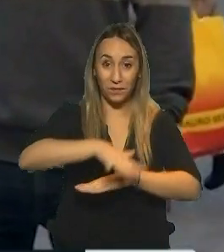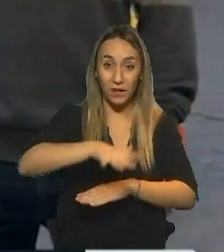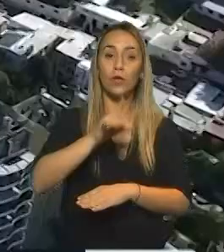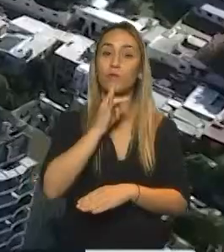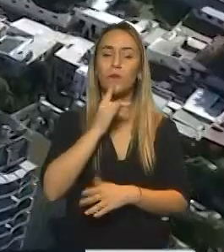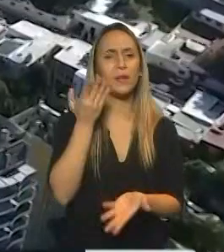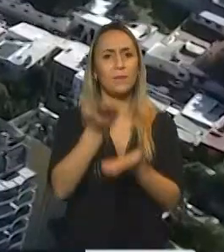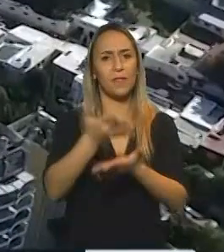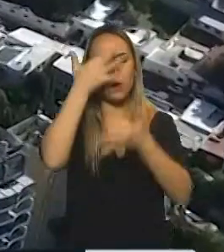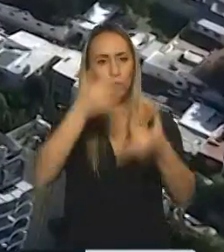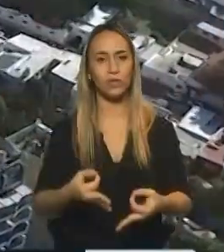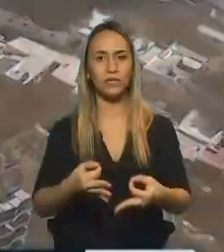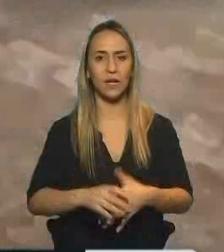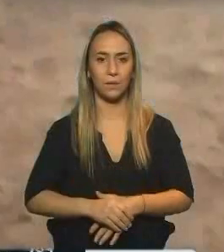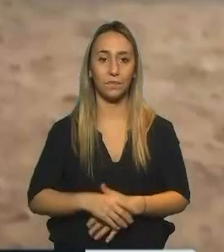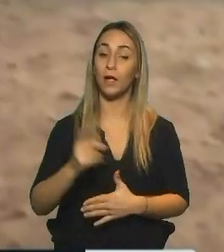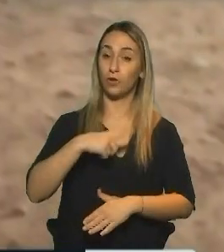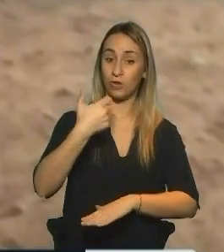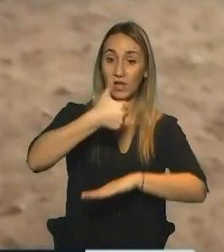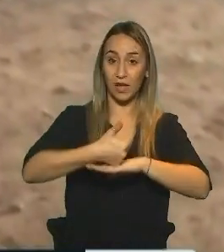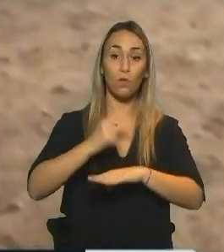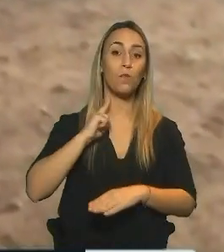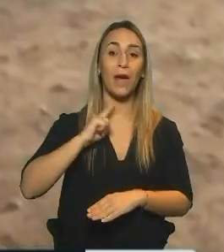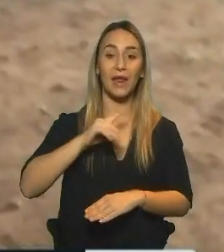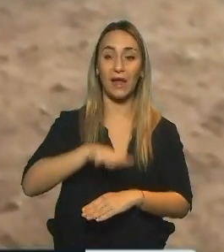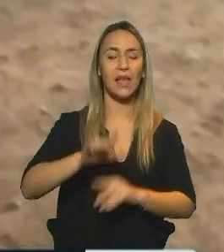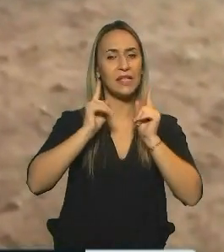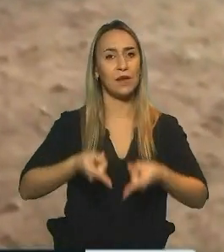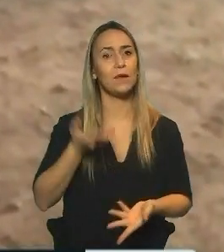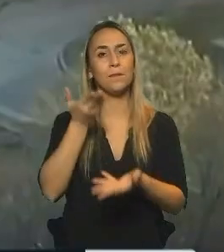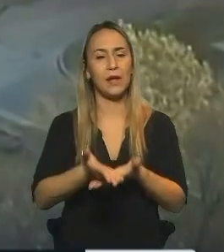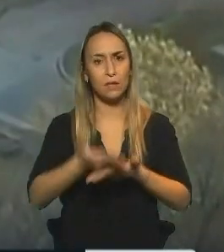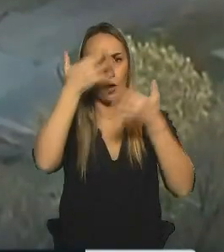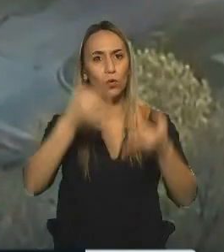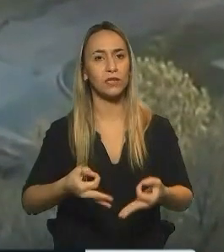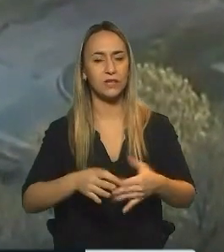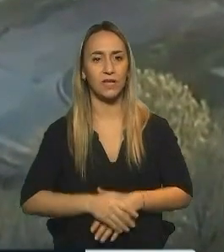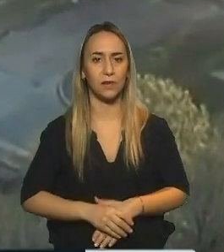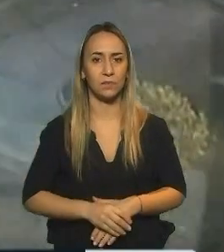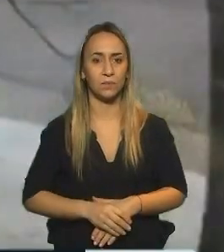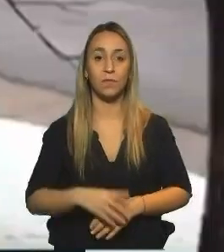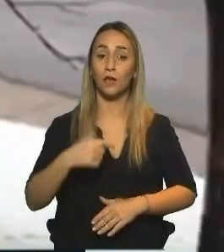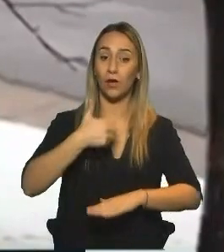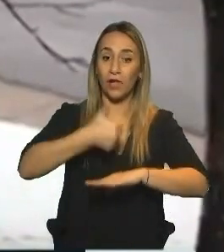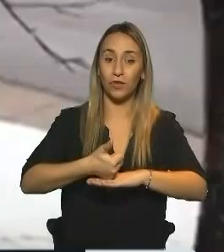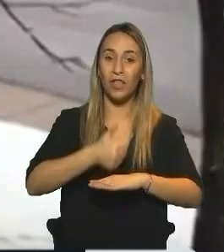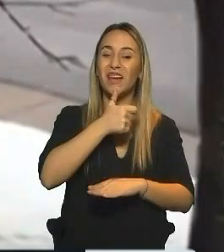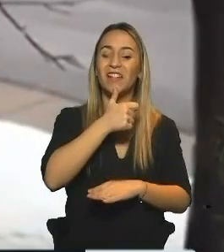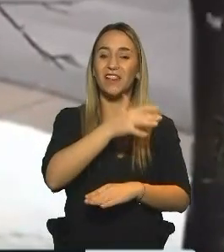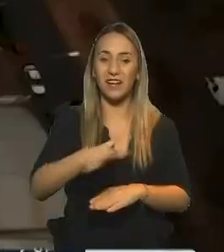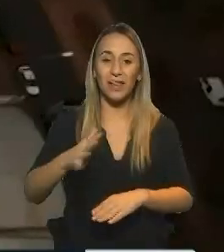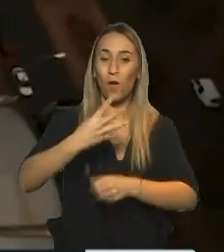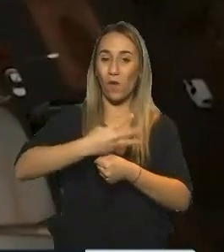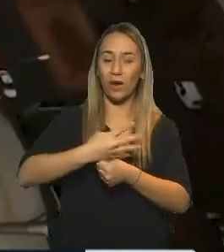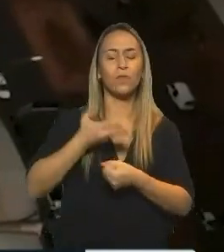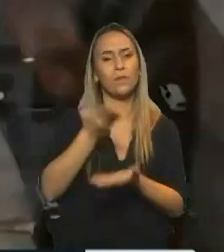exigimos justicia. Nosotros estamos en Paraná y también exigimos justicia. Yo estoy en Río Cuarto y exijo